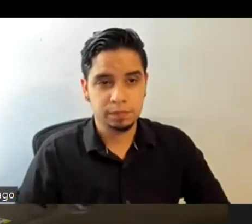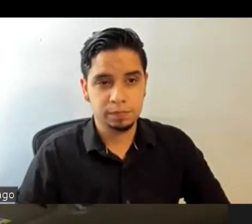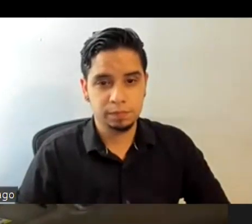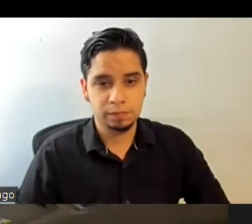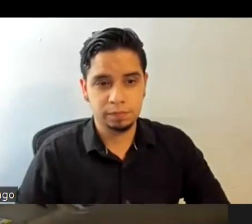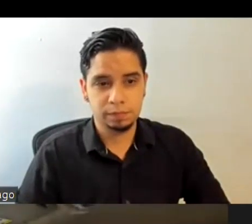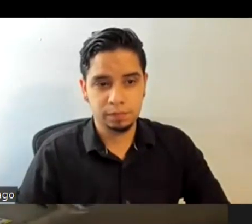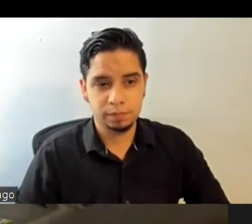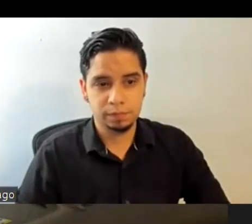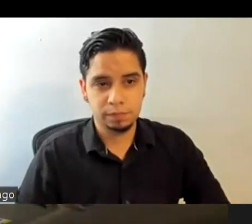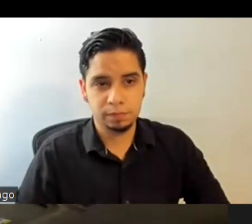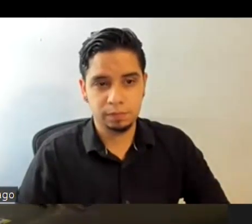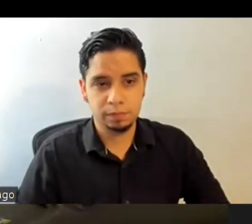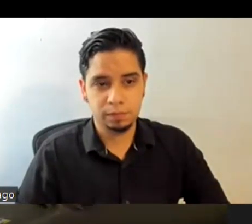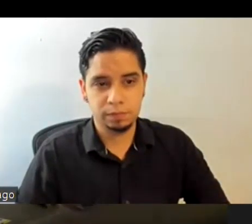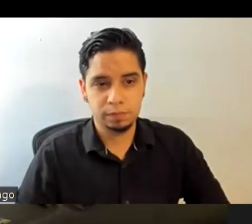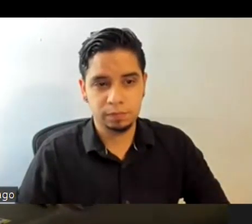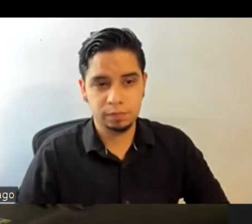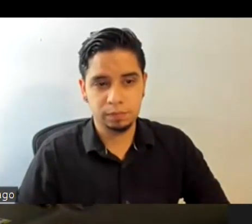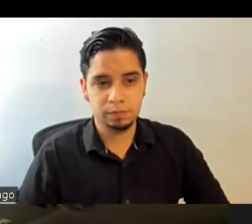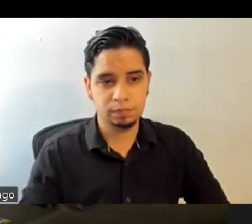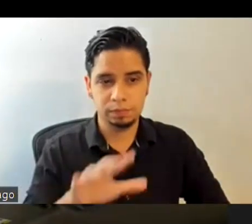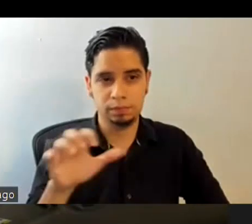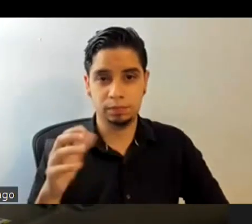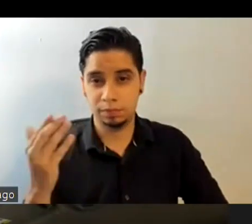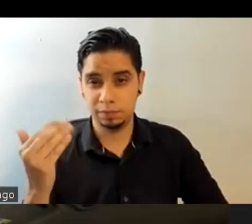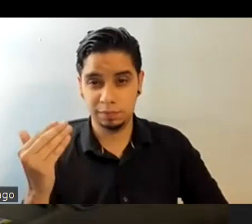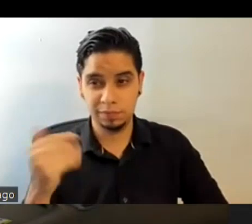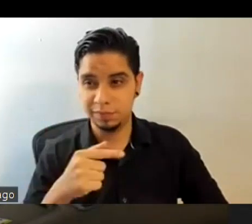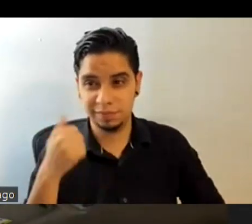acuerda. ¿Cuál es el número? 515. Muy bien.